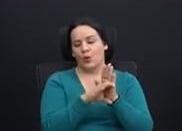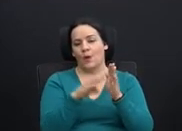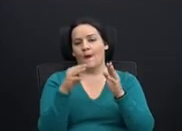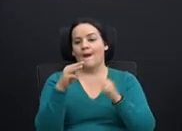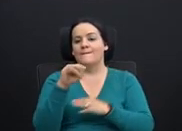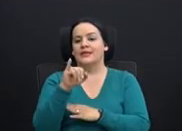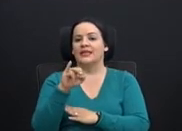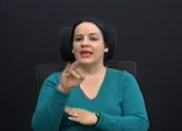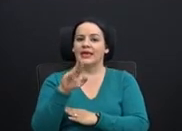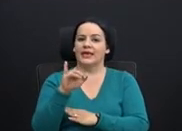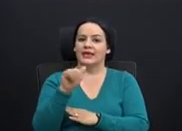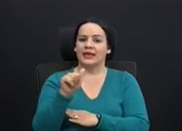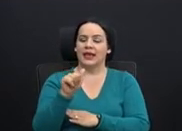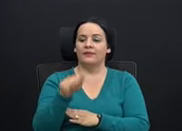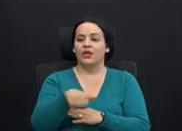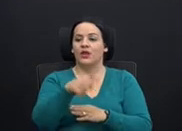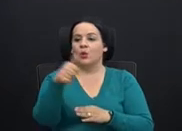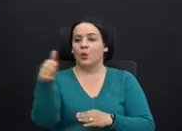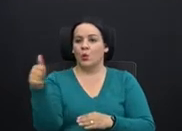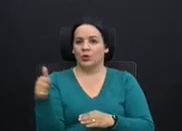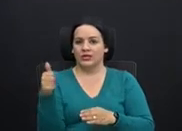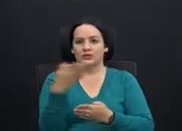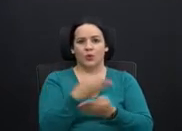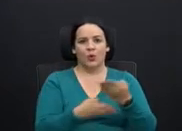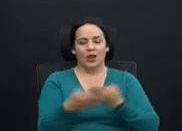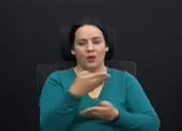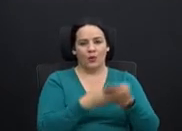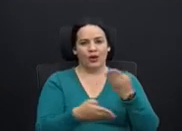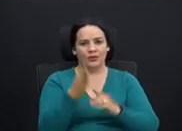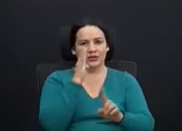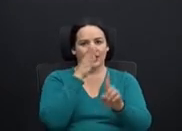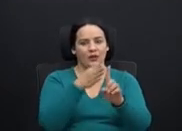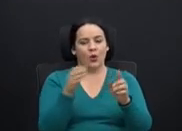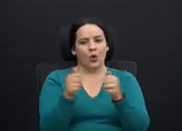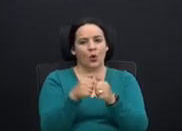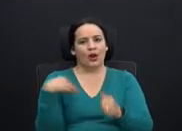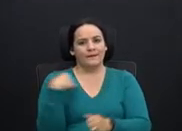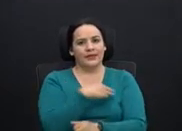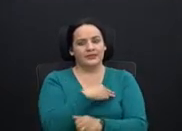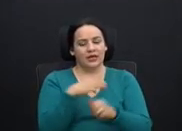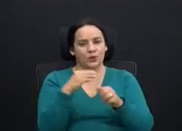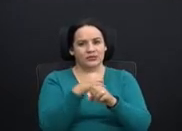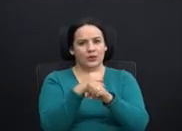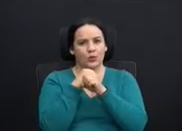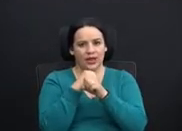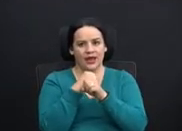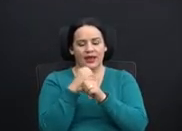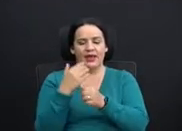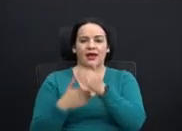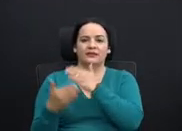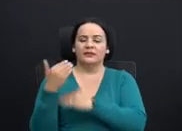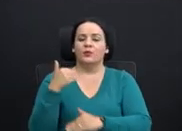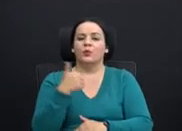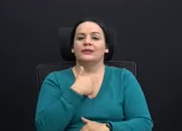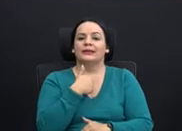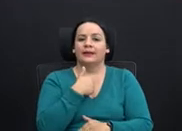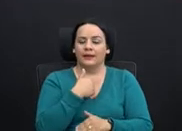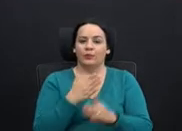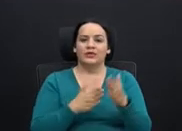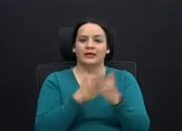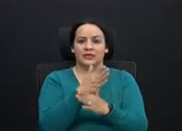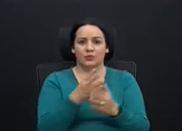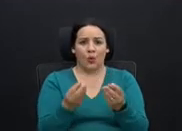ese sentido colaboramos directamente con el Ministerio de Seguridad. Aún lo anterior, tenemos acceso a